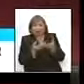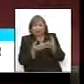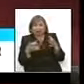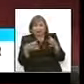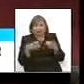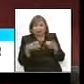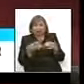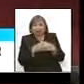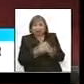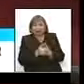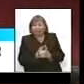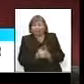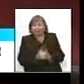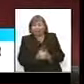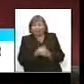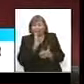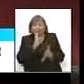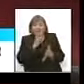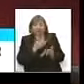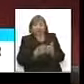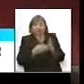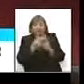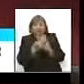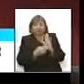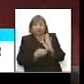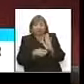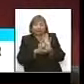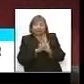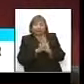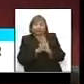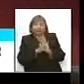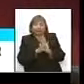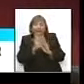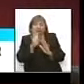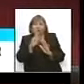Congreso, habla del proyecto de ley